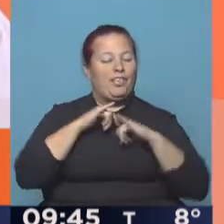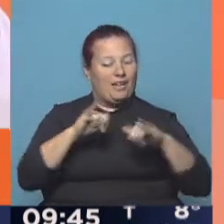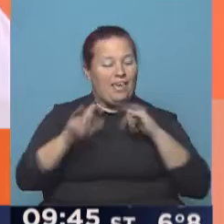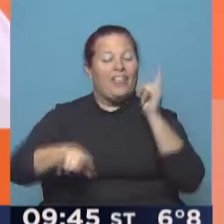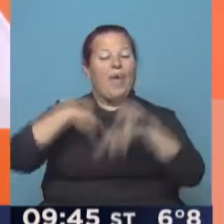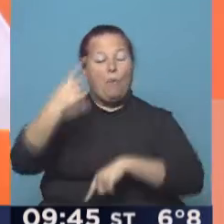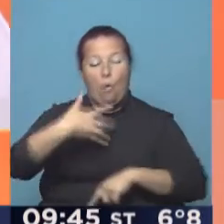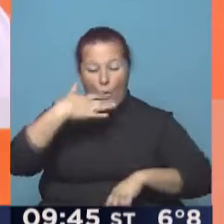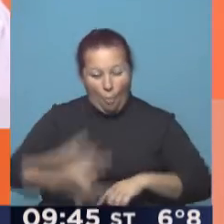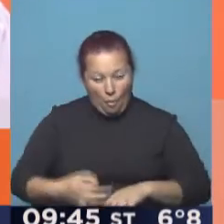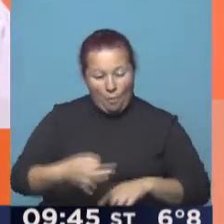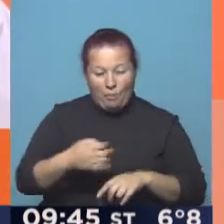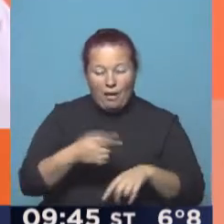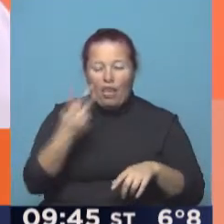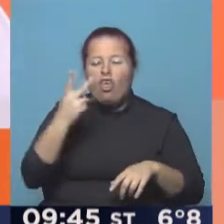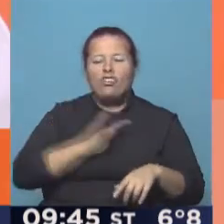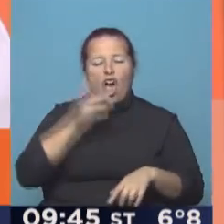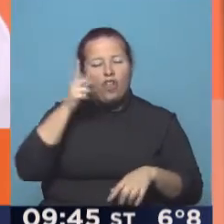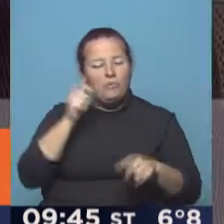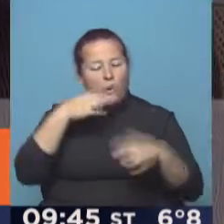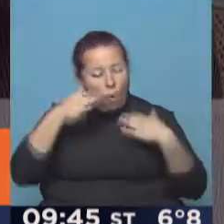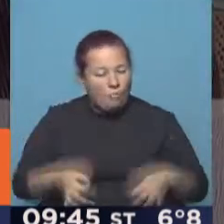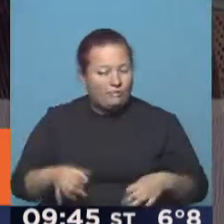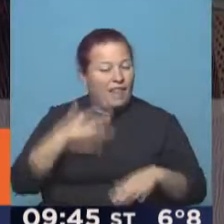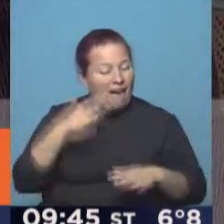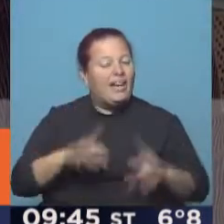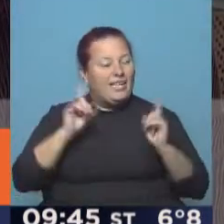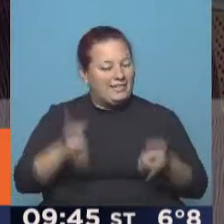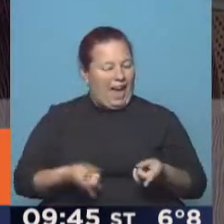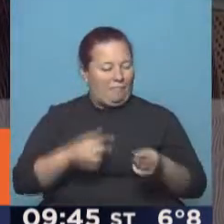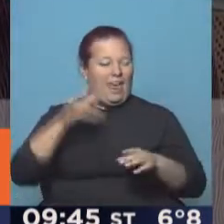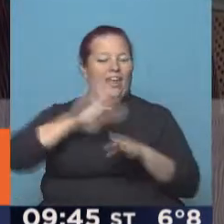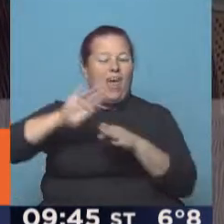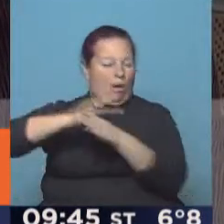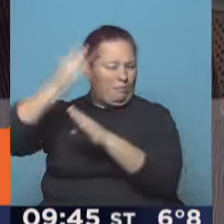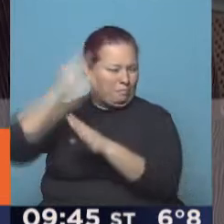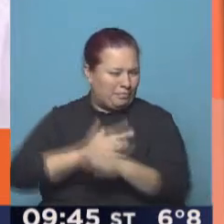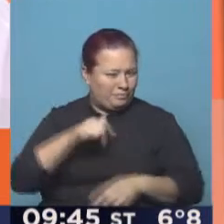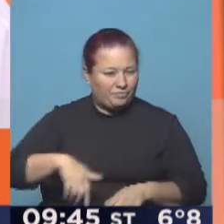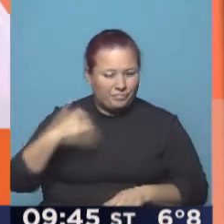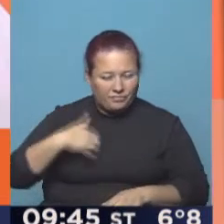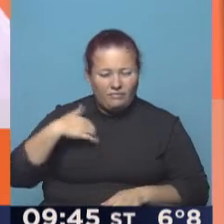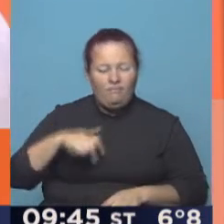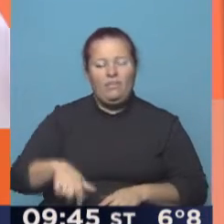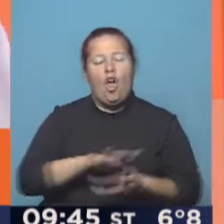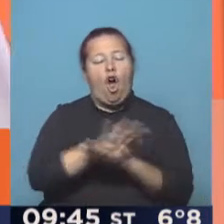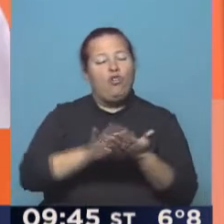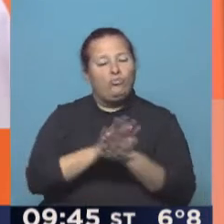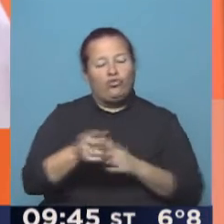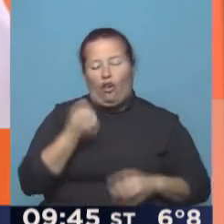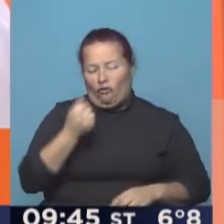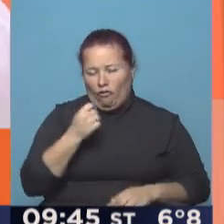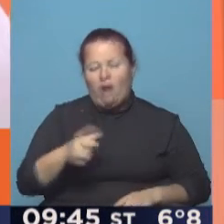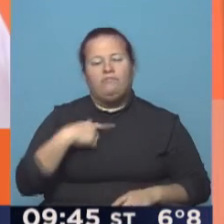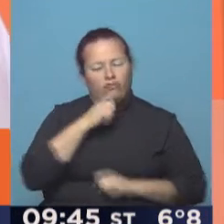después cumplís en tan poco, en 2 años y 8 meses, la verdad que también bajar la deuda en este país donde la corrupción está a flor de piel